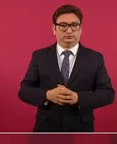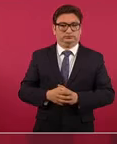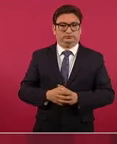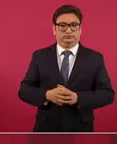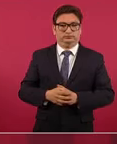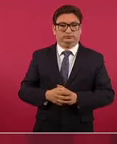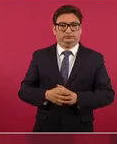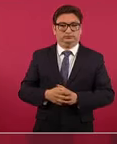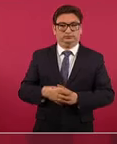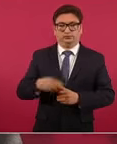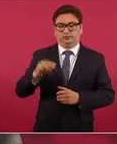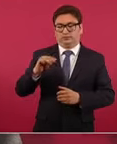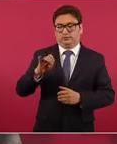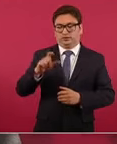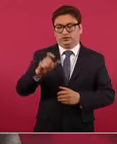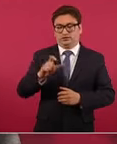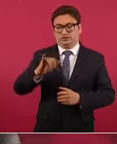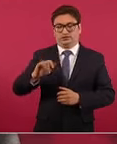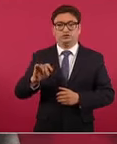el melli